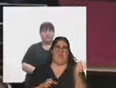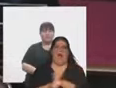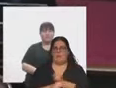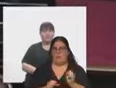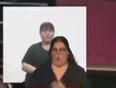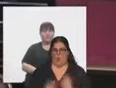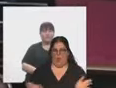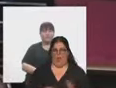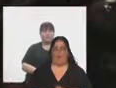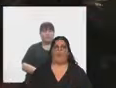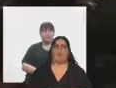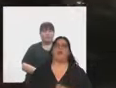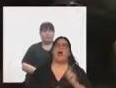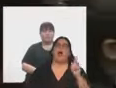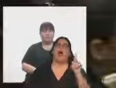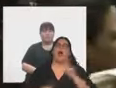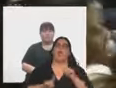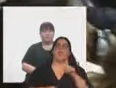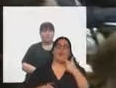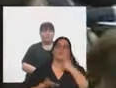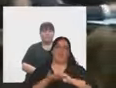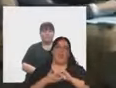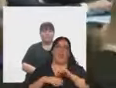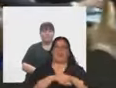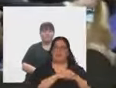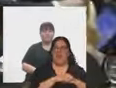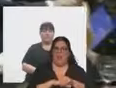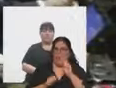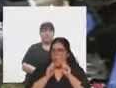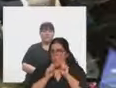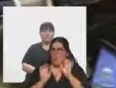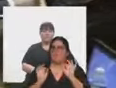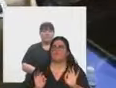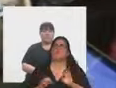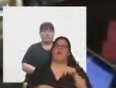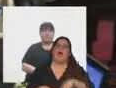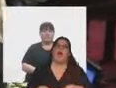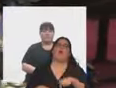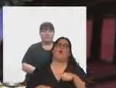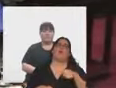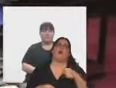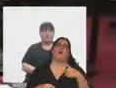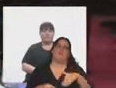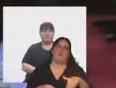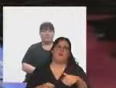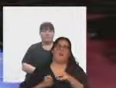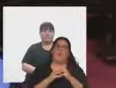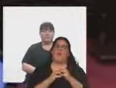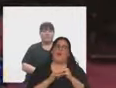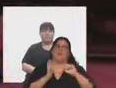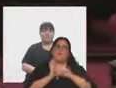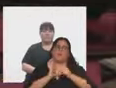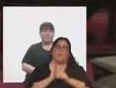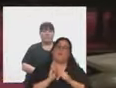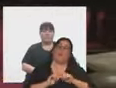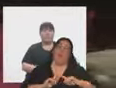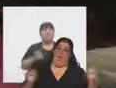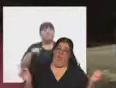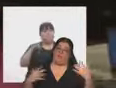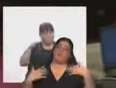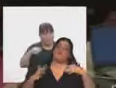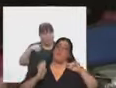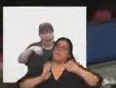bases saludan algunos senadores ahora van a ir a un debate en particular que va a ser largo porque hay